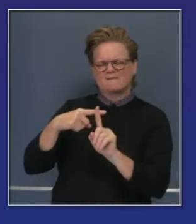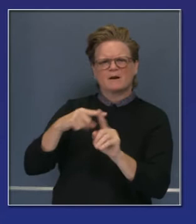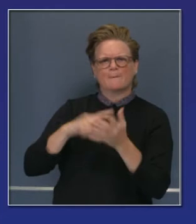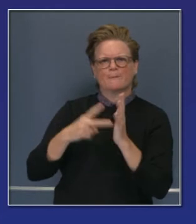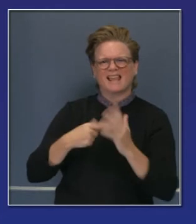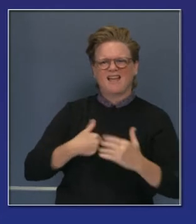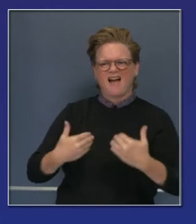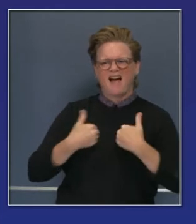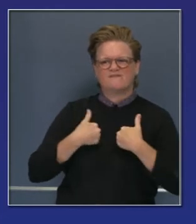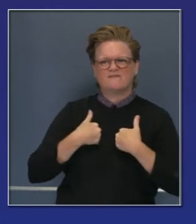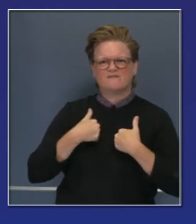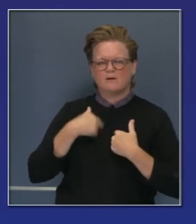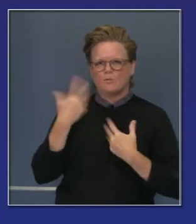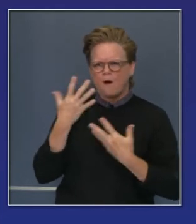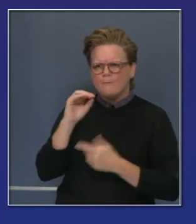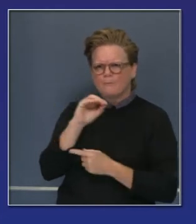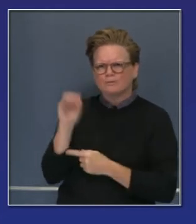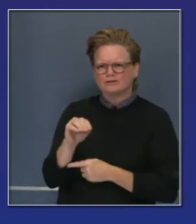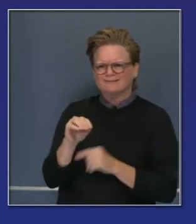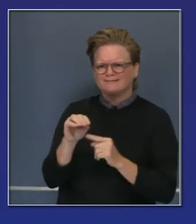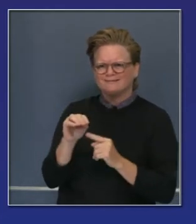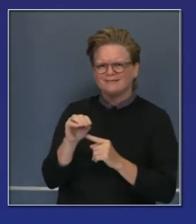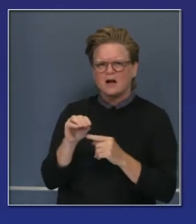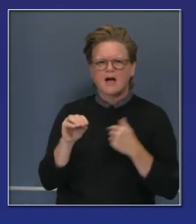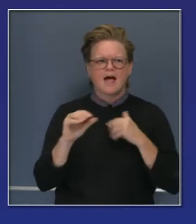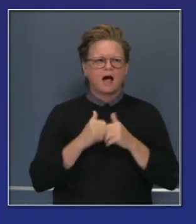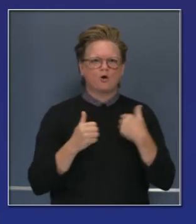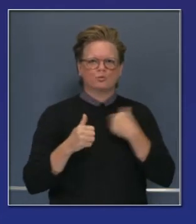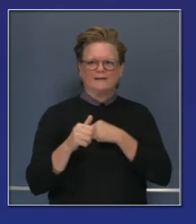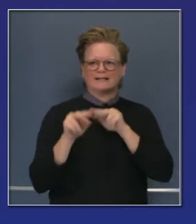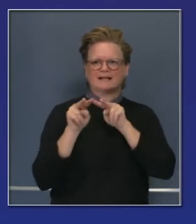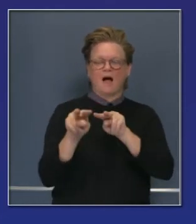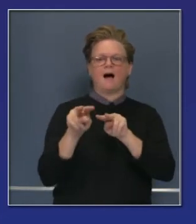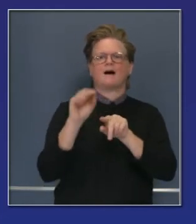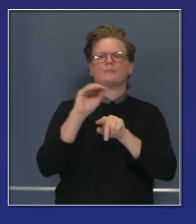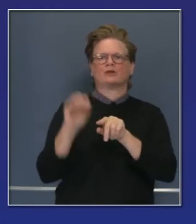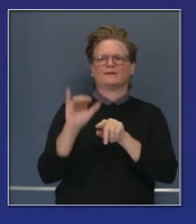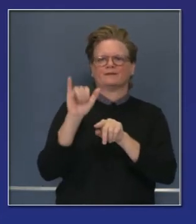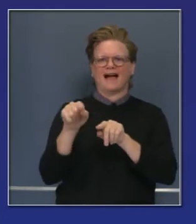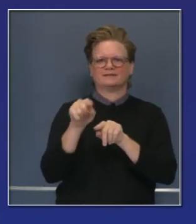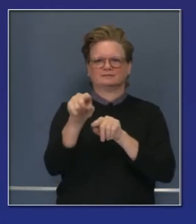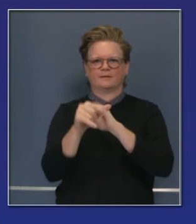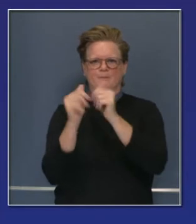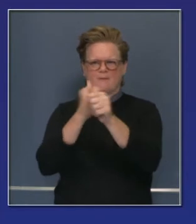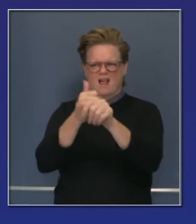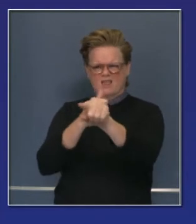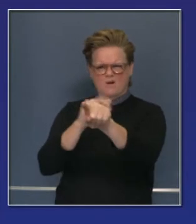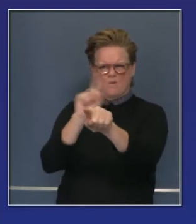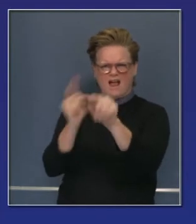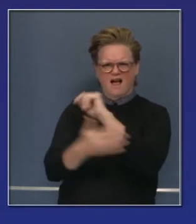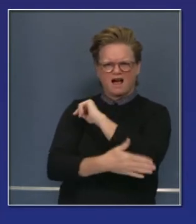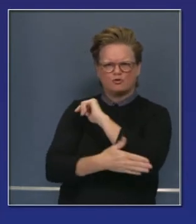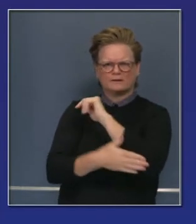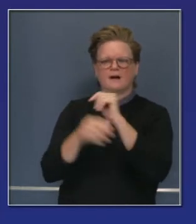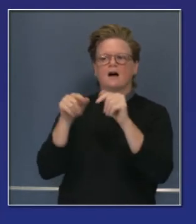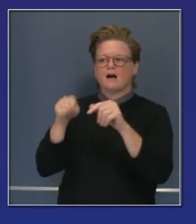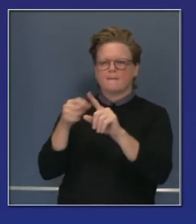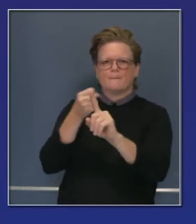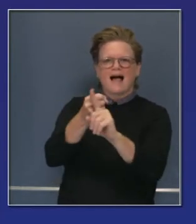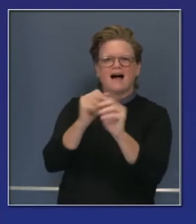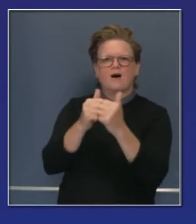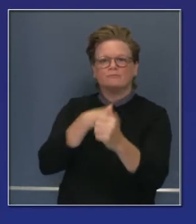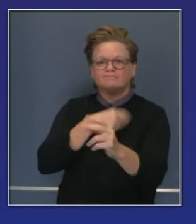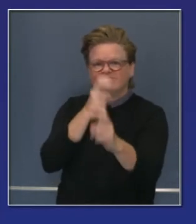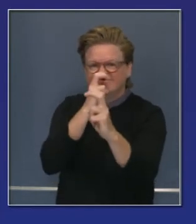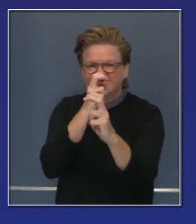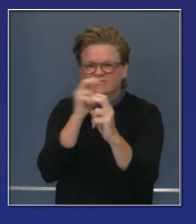positivos, el porcentaje de personas que se hacen prueba y tienen resultado positivo. Así que son dos índices distintos, el índice